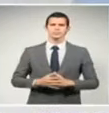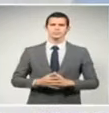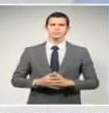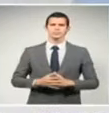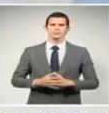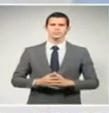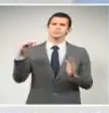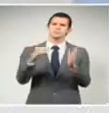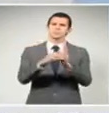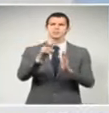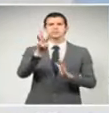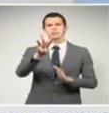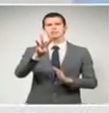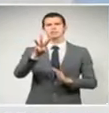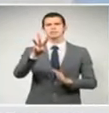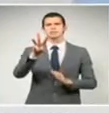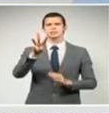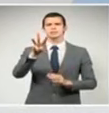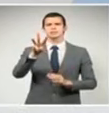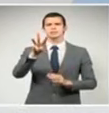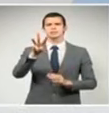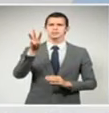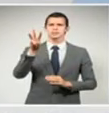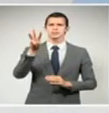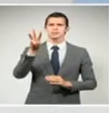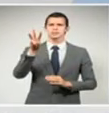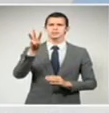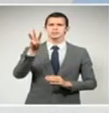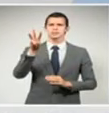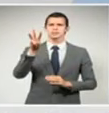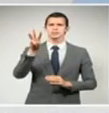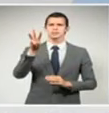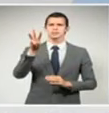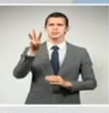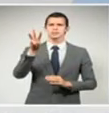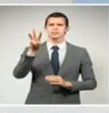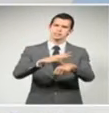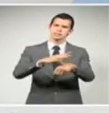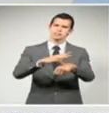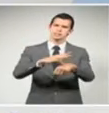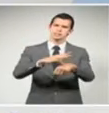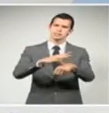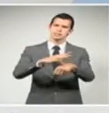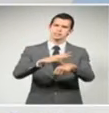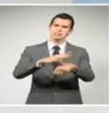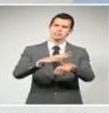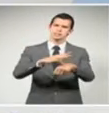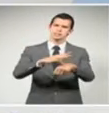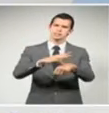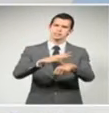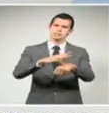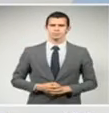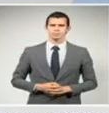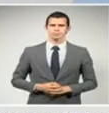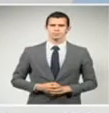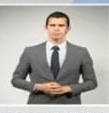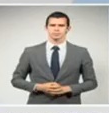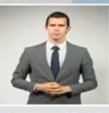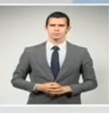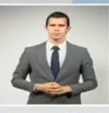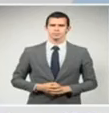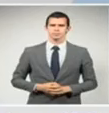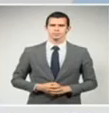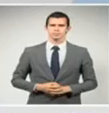78.382 pacientes diagnosticados con la enfermedad en el acumulado.